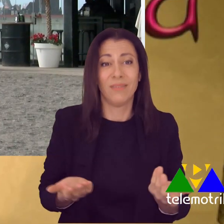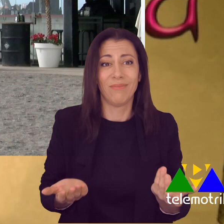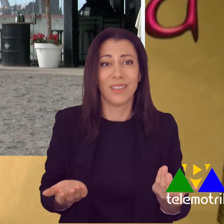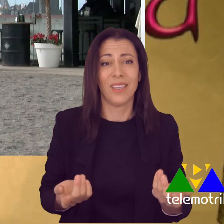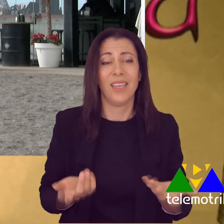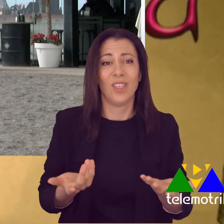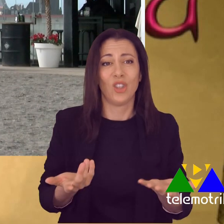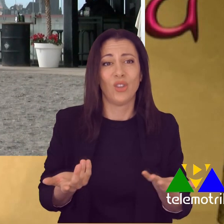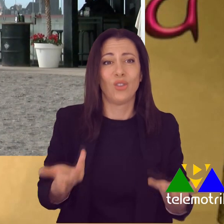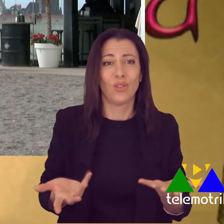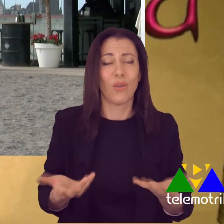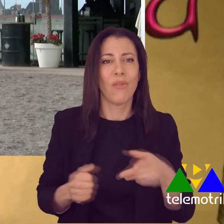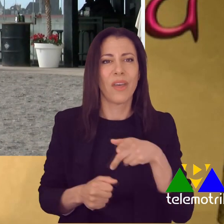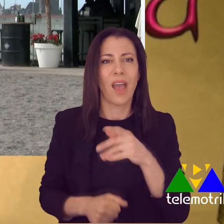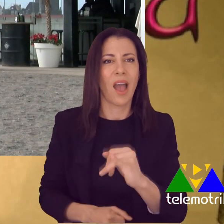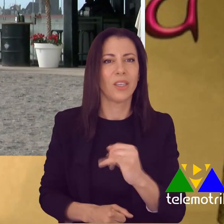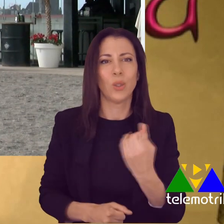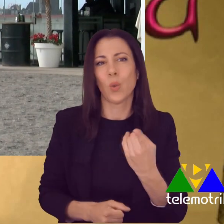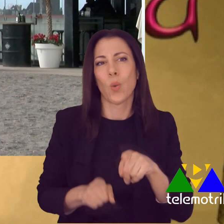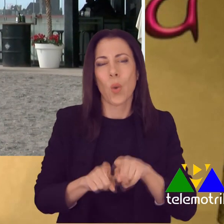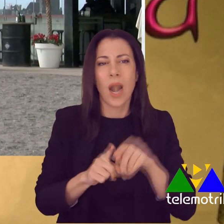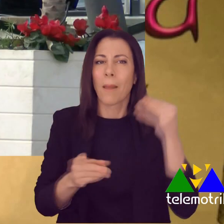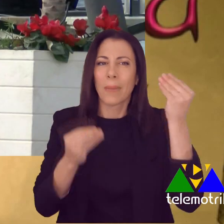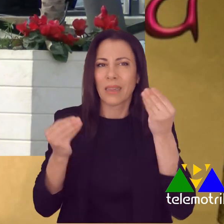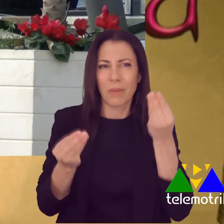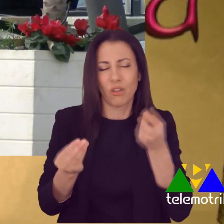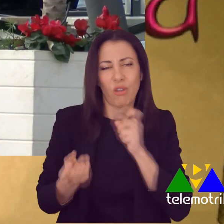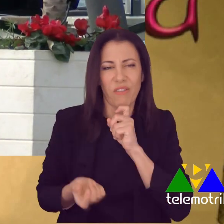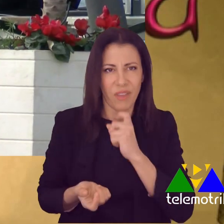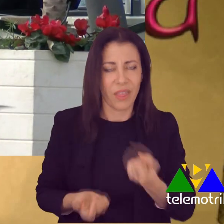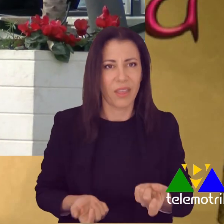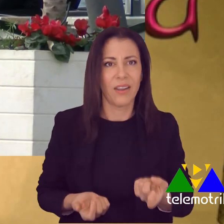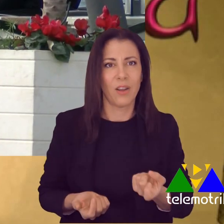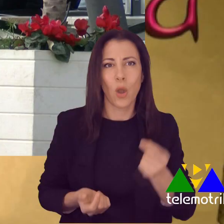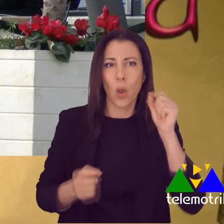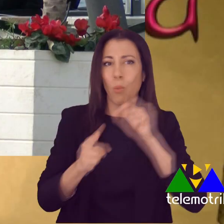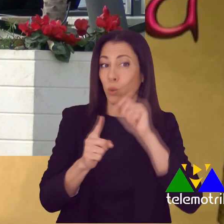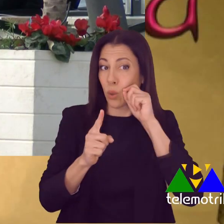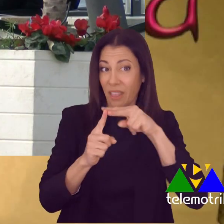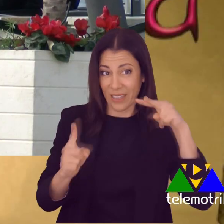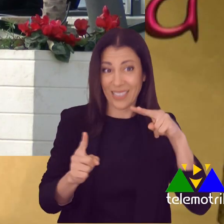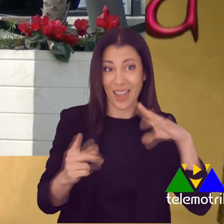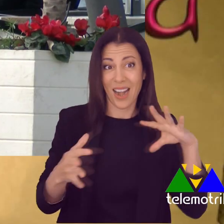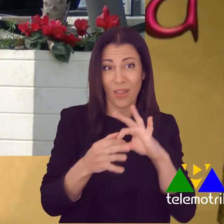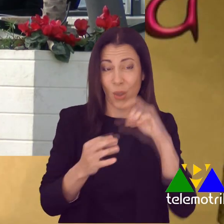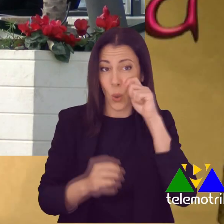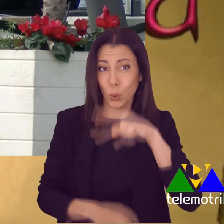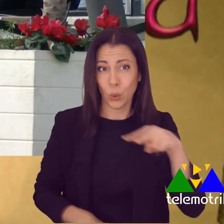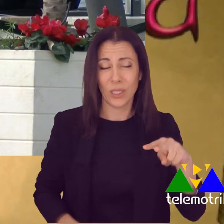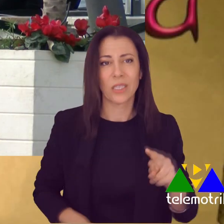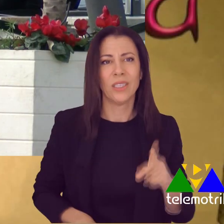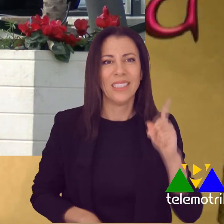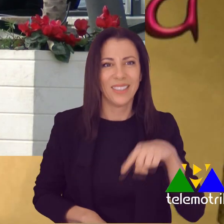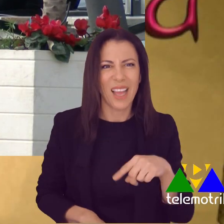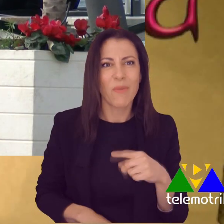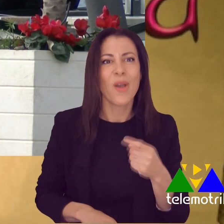indudablemente pues estábamos en un planteamiento bastante complicado, ¿no? Desde el punto de vista turístico. Y con un poquito de alquitrán de vez en